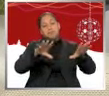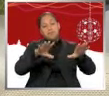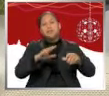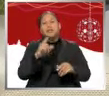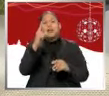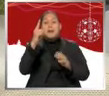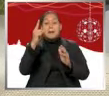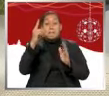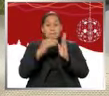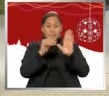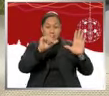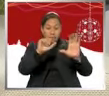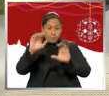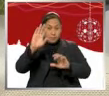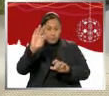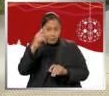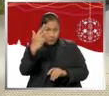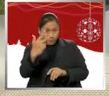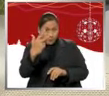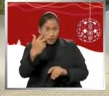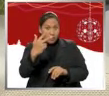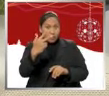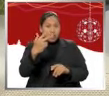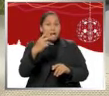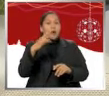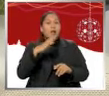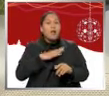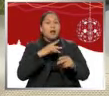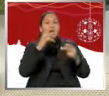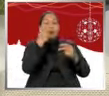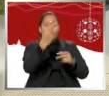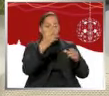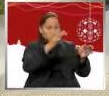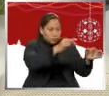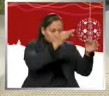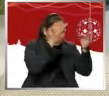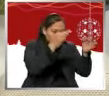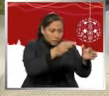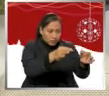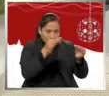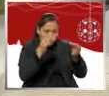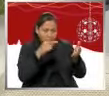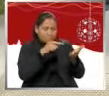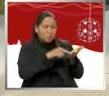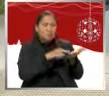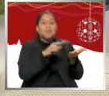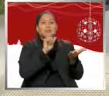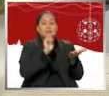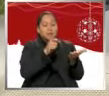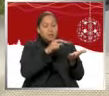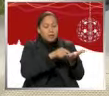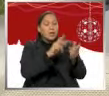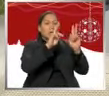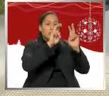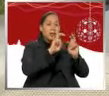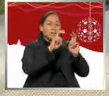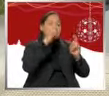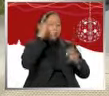En 1648 aparecen dos textos, que son los primeros textos que hablan sobre la